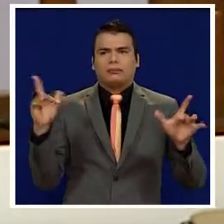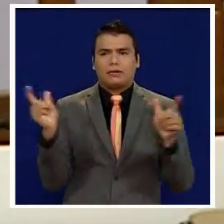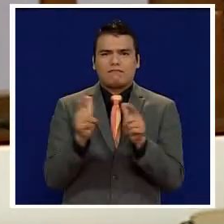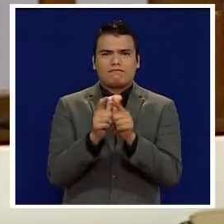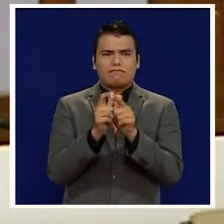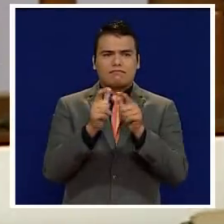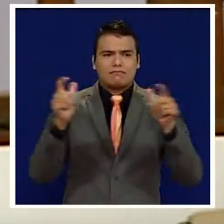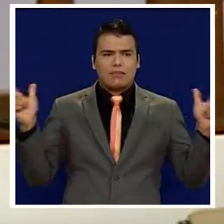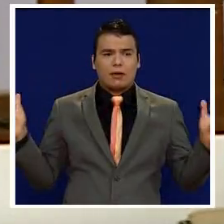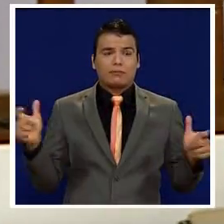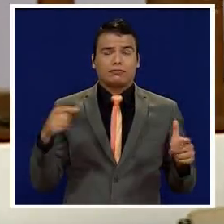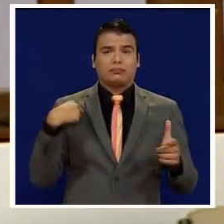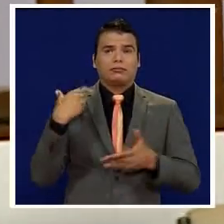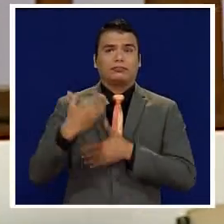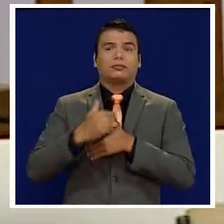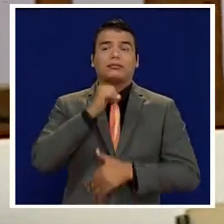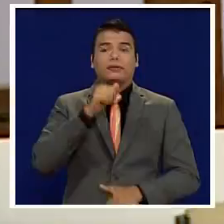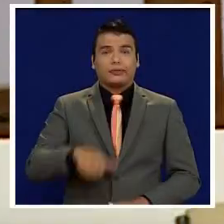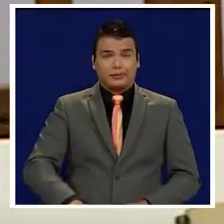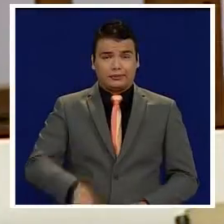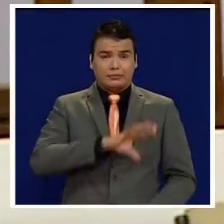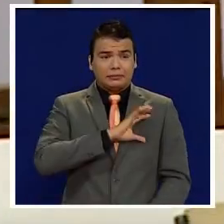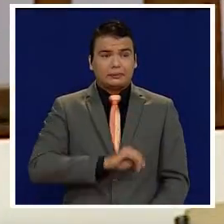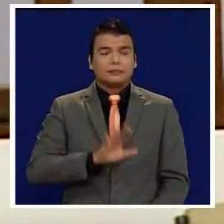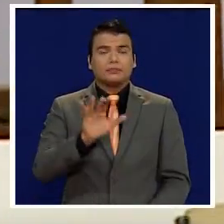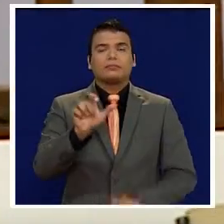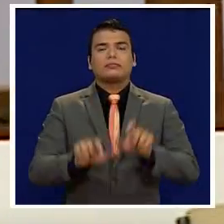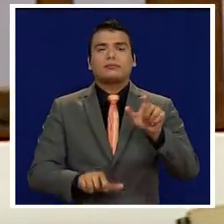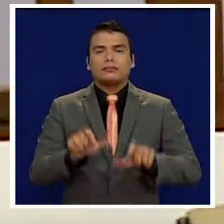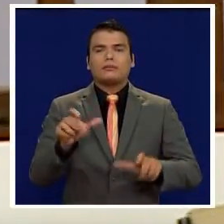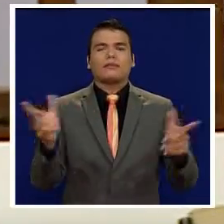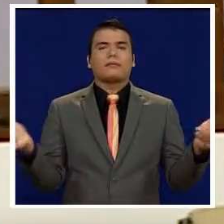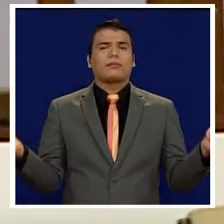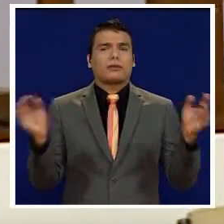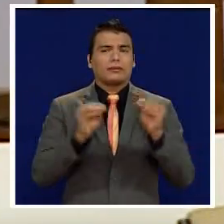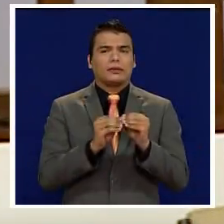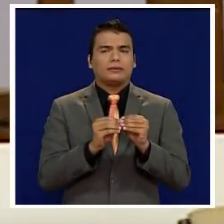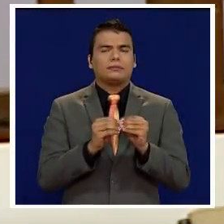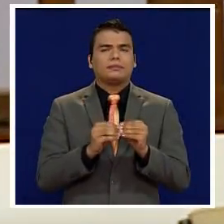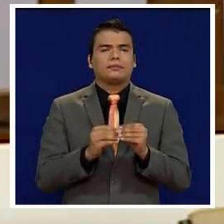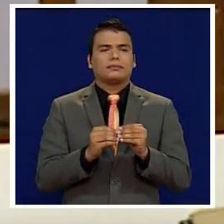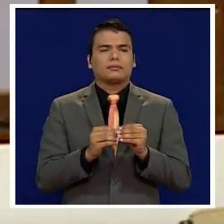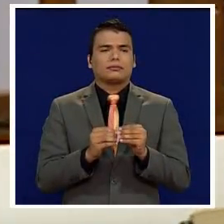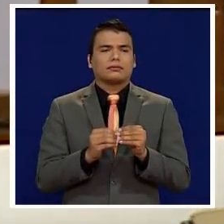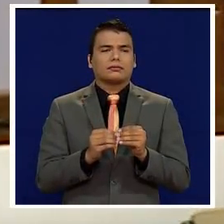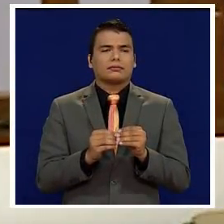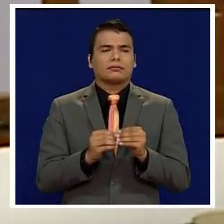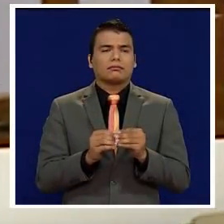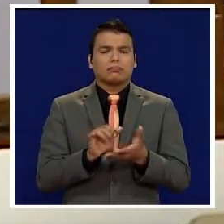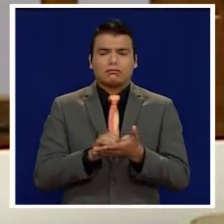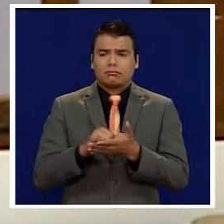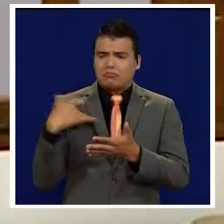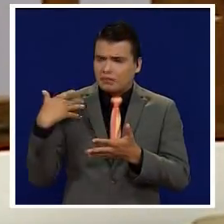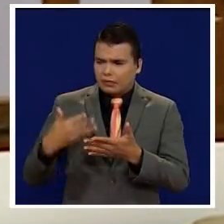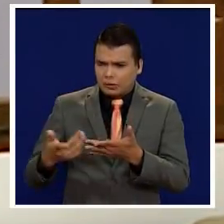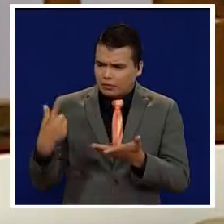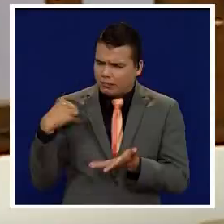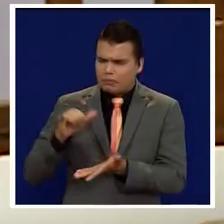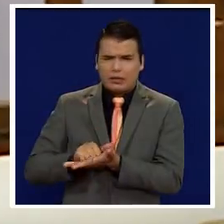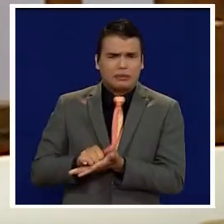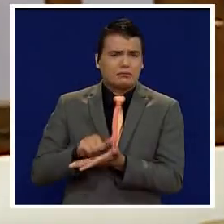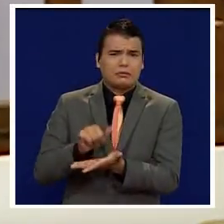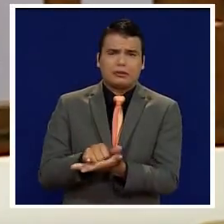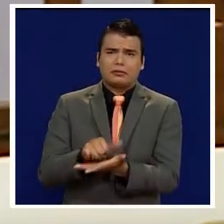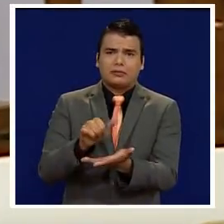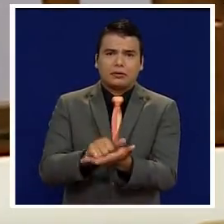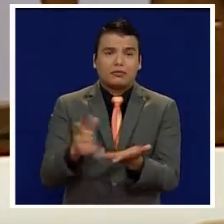han vuelto problemáticas para la ciudadanía caleña. Digamos que ese es un perfil que se mantiene en los últimos años, a pesar